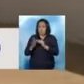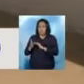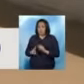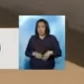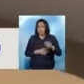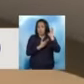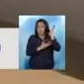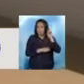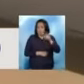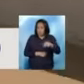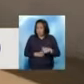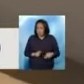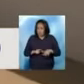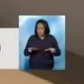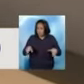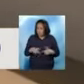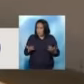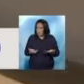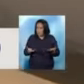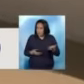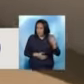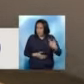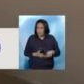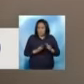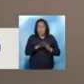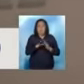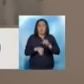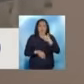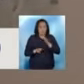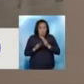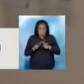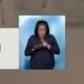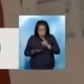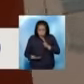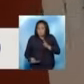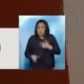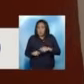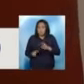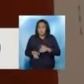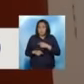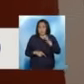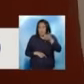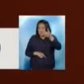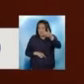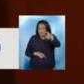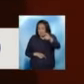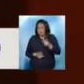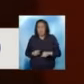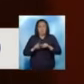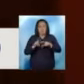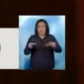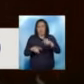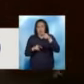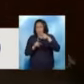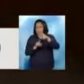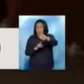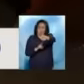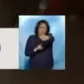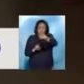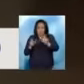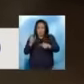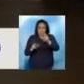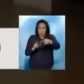repetía, es la parte donde el agua está más baja, más adelante incluso. Hay lugares donde ahí al fondo podemos ver